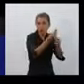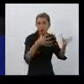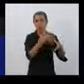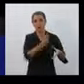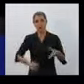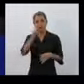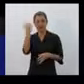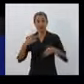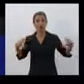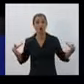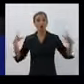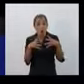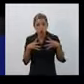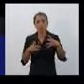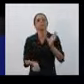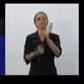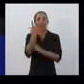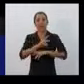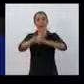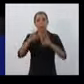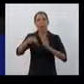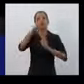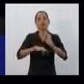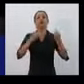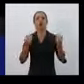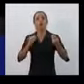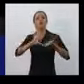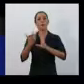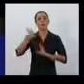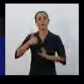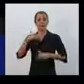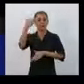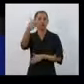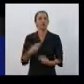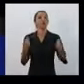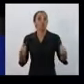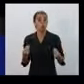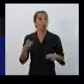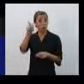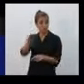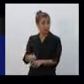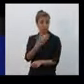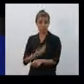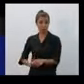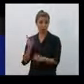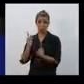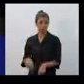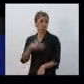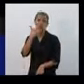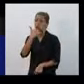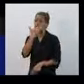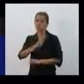entre todos diseñamos qué país queremos construir el presidente no se enteró pero nos hizo un daño enorme